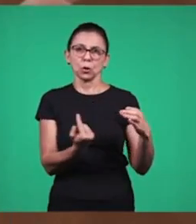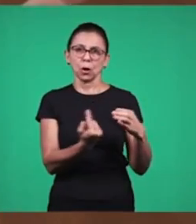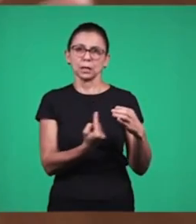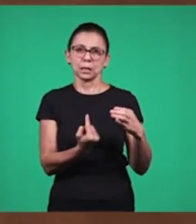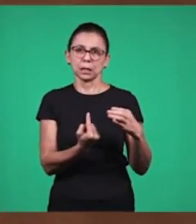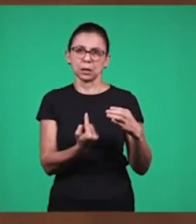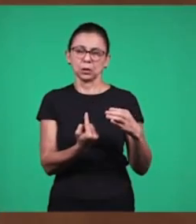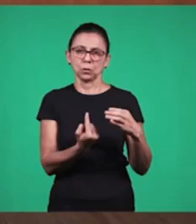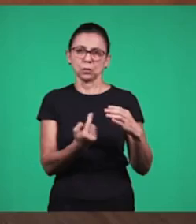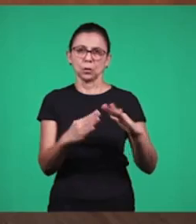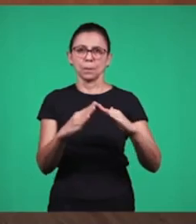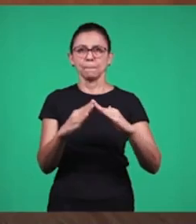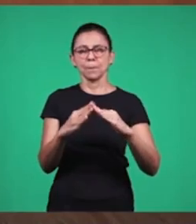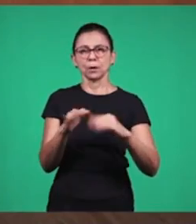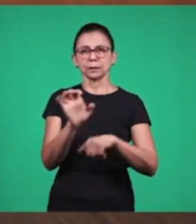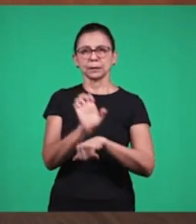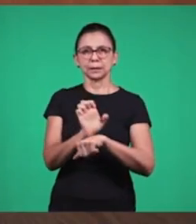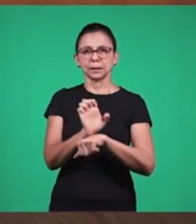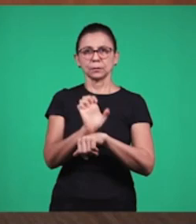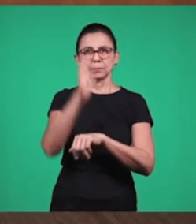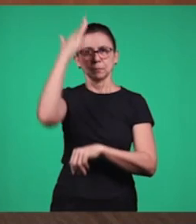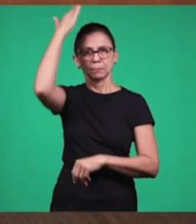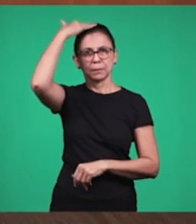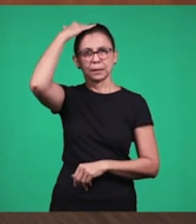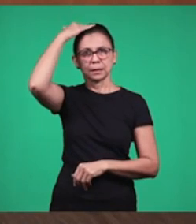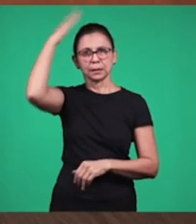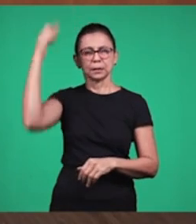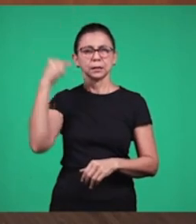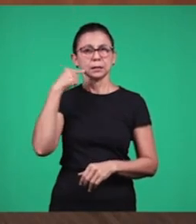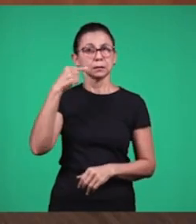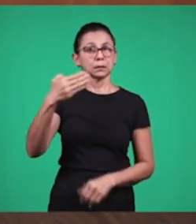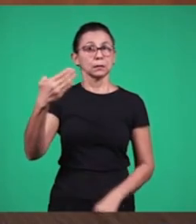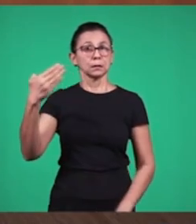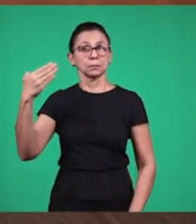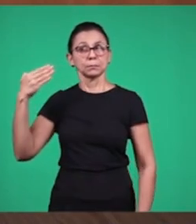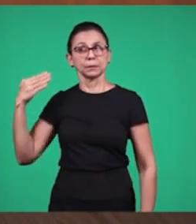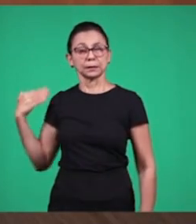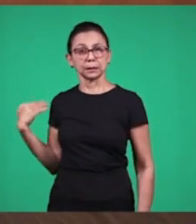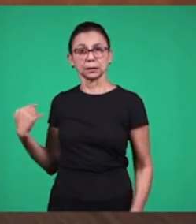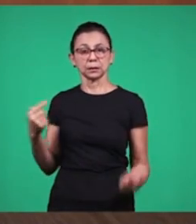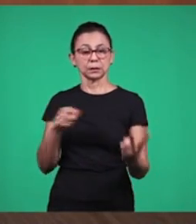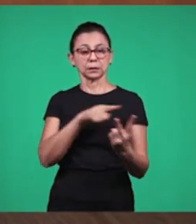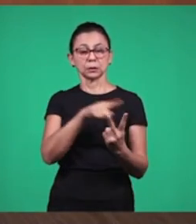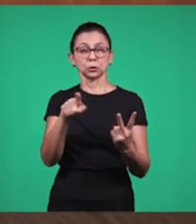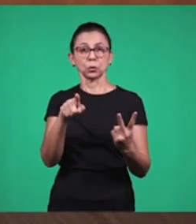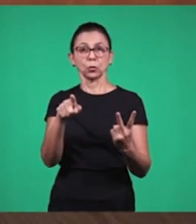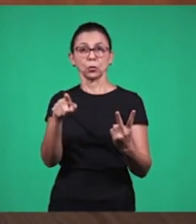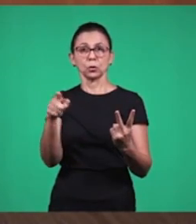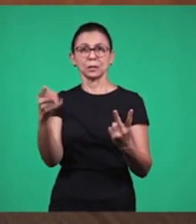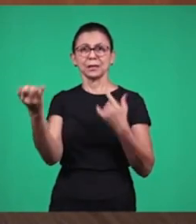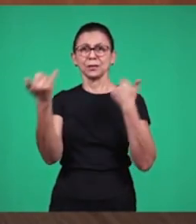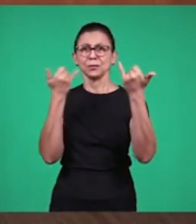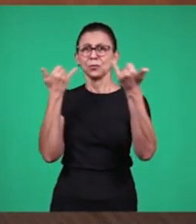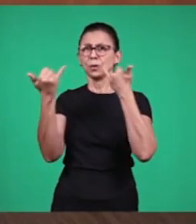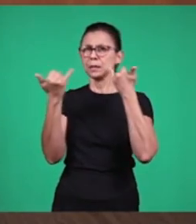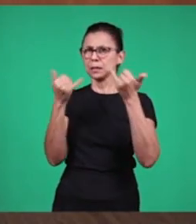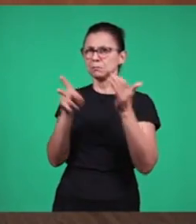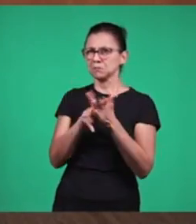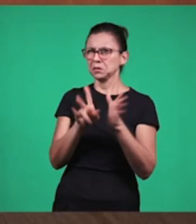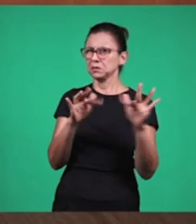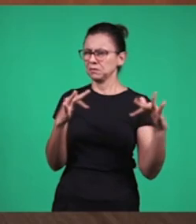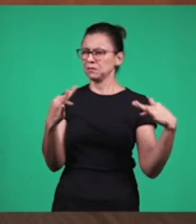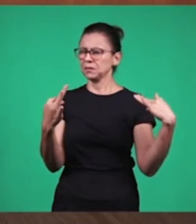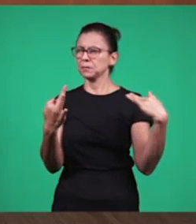el estado de Paraná, en Brasil. La semana pasada, ellos recibieron una noticia en un asunto